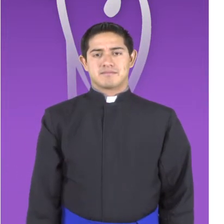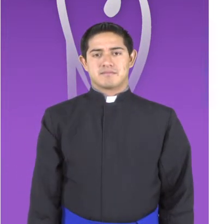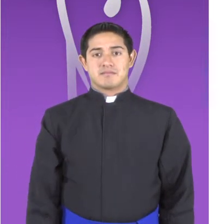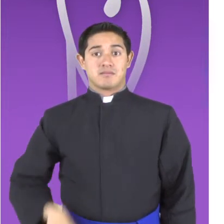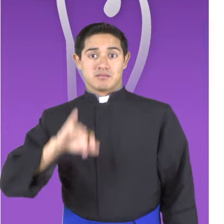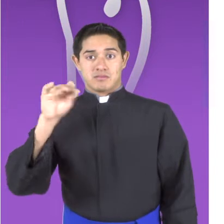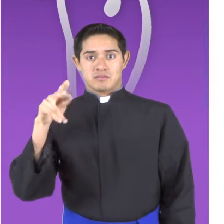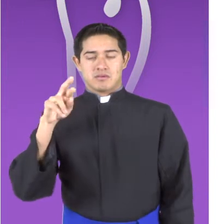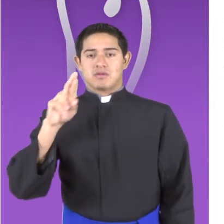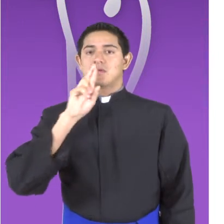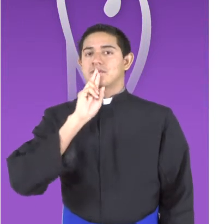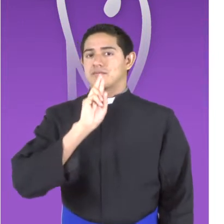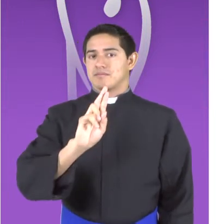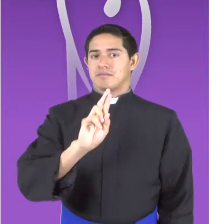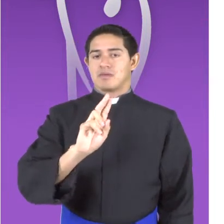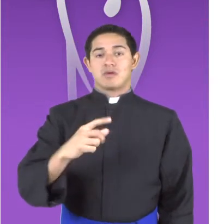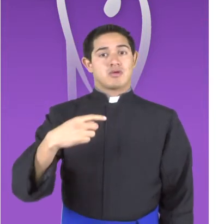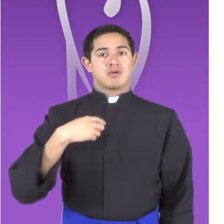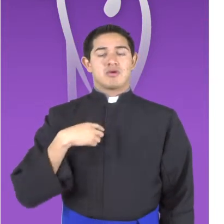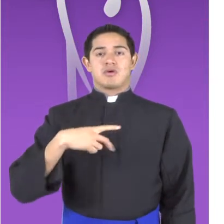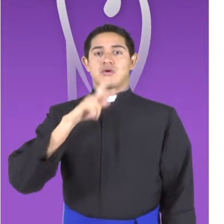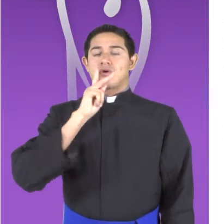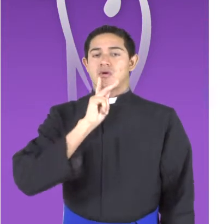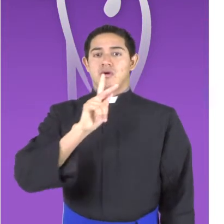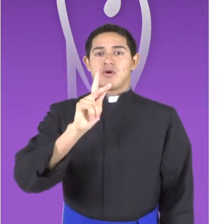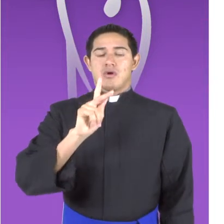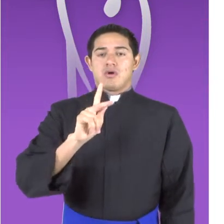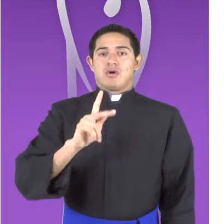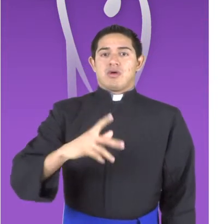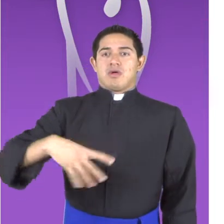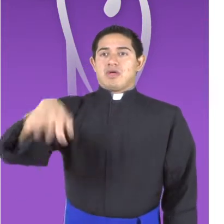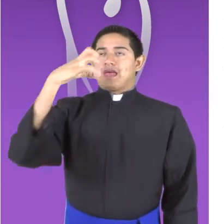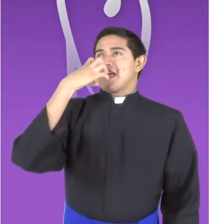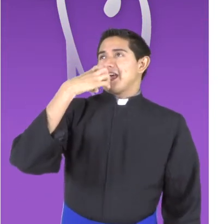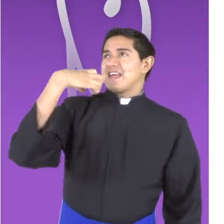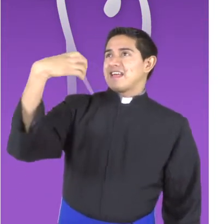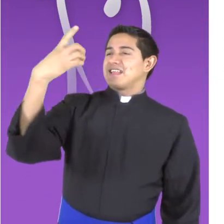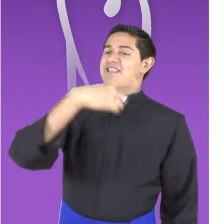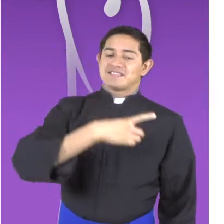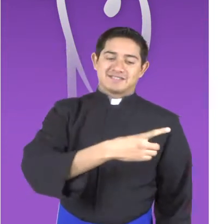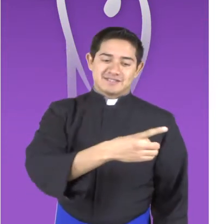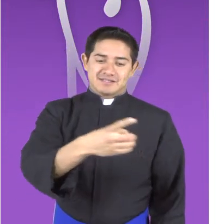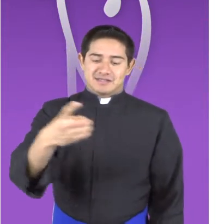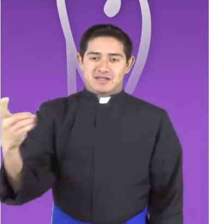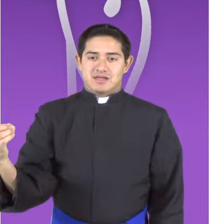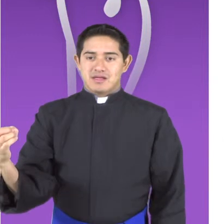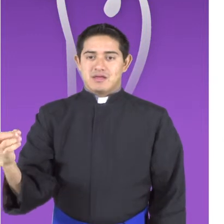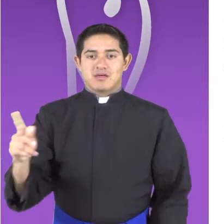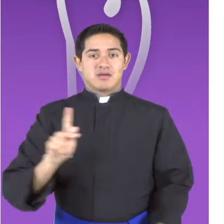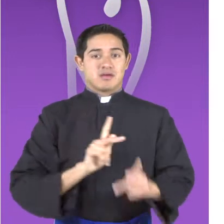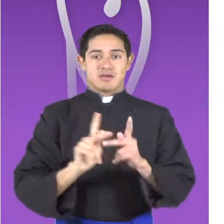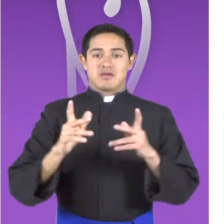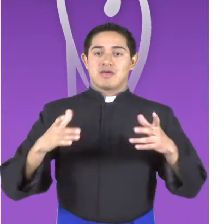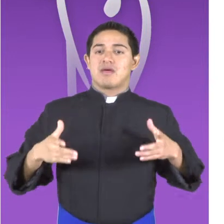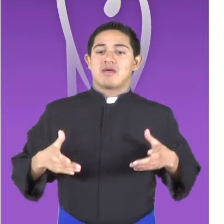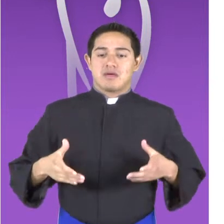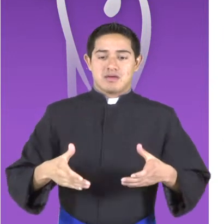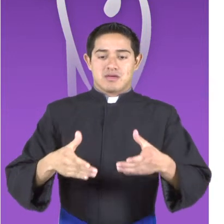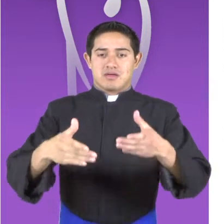Juan les contestó: yo soy la voz que grita en el desierto: enderecen el camino del